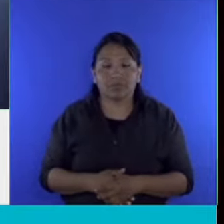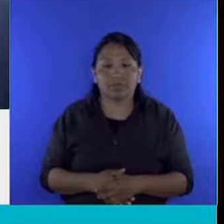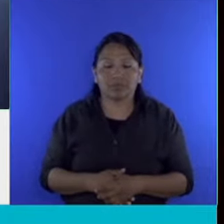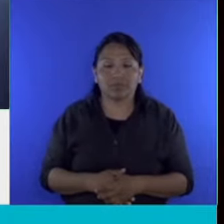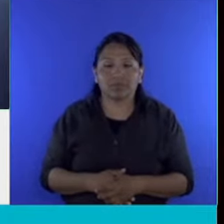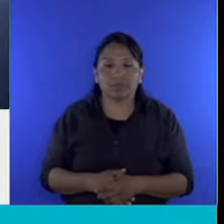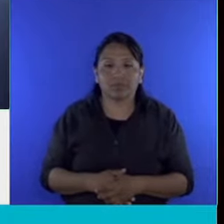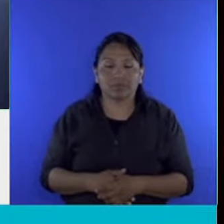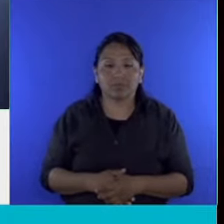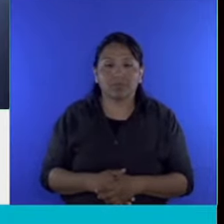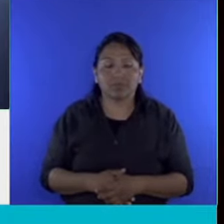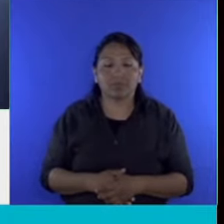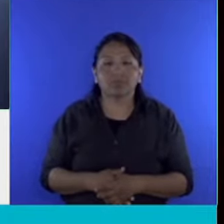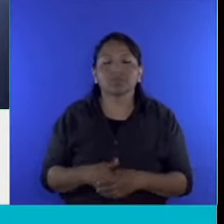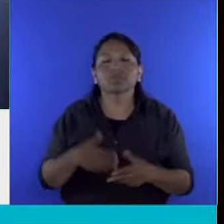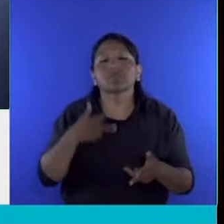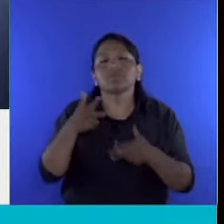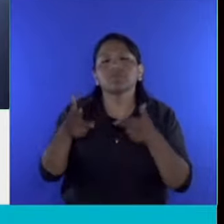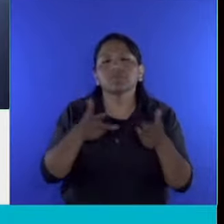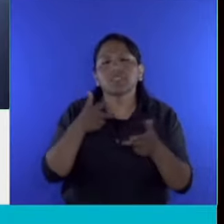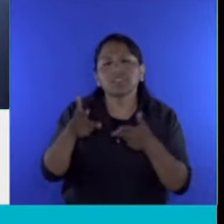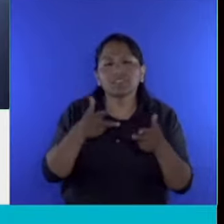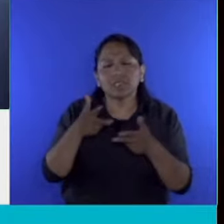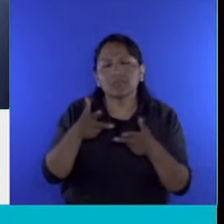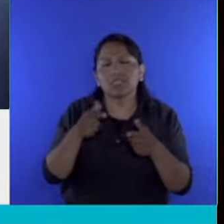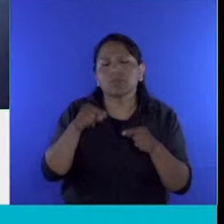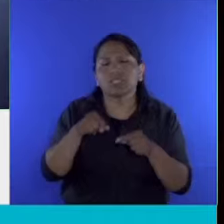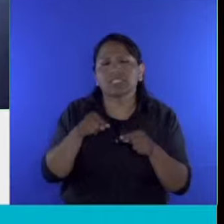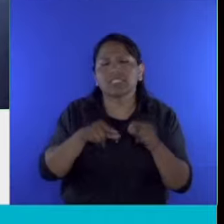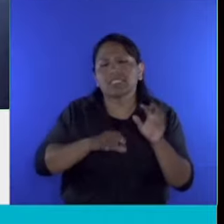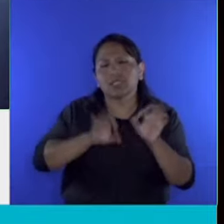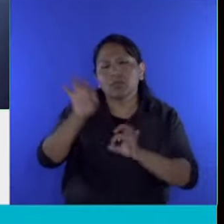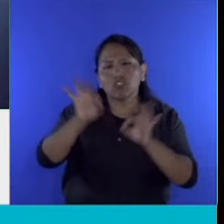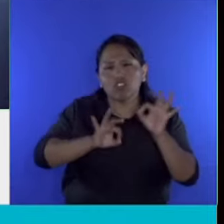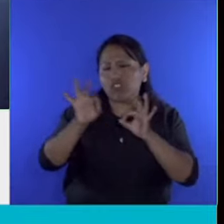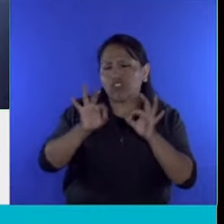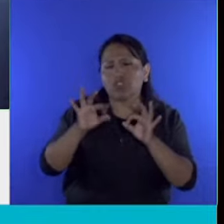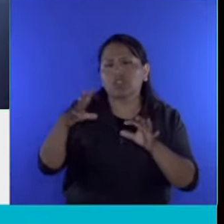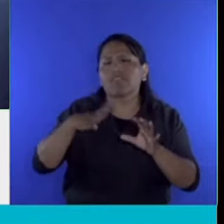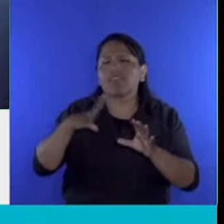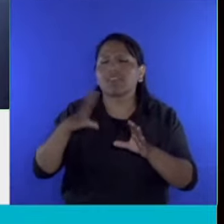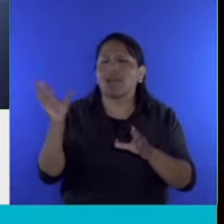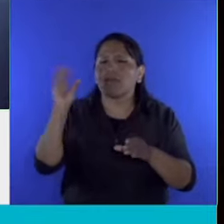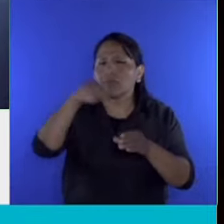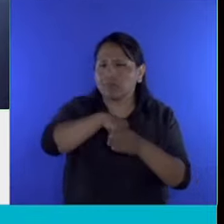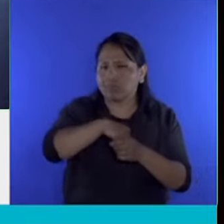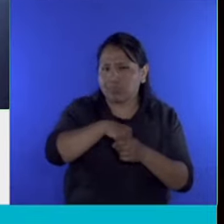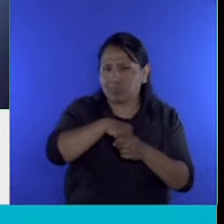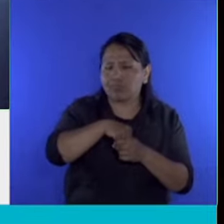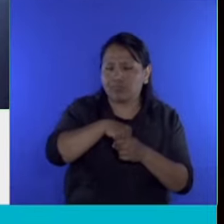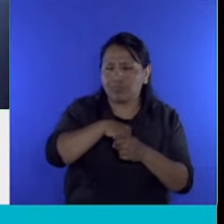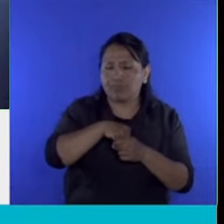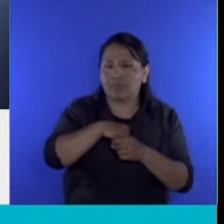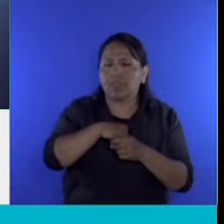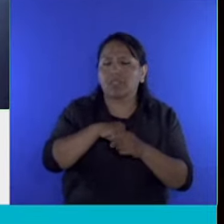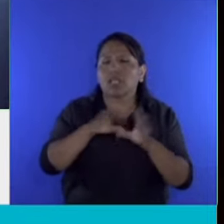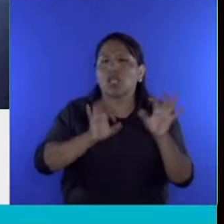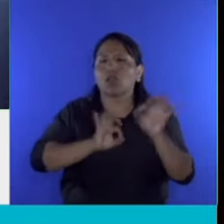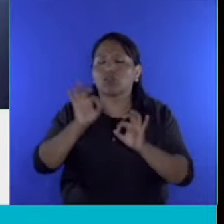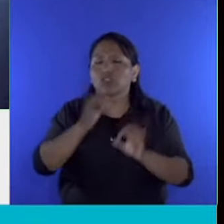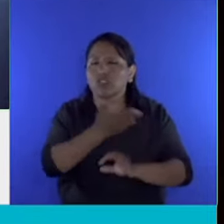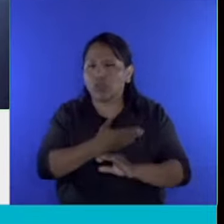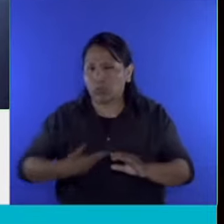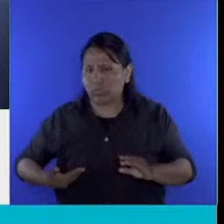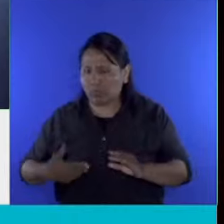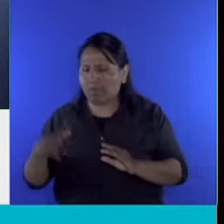Aires decíamos que había un punto clave en este proyecto que no estaba incorporado en el proyecto del ejecutivo